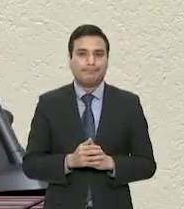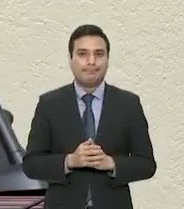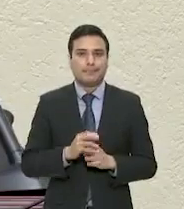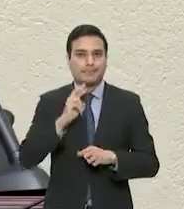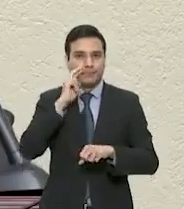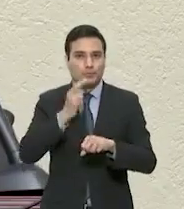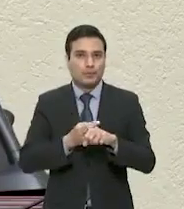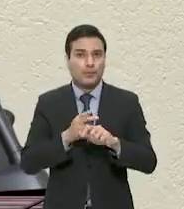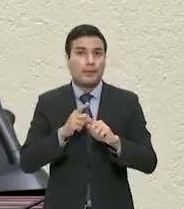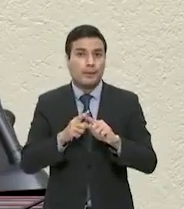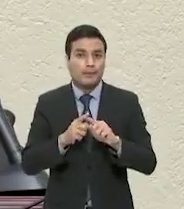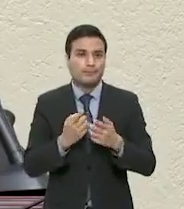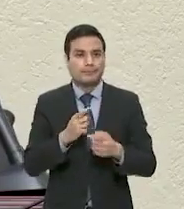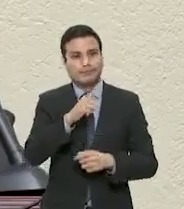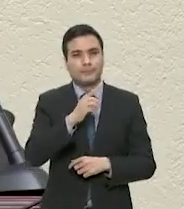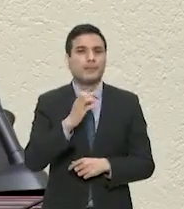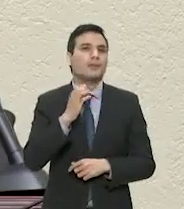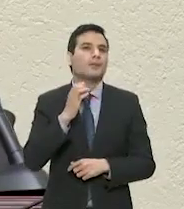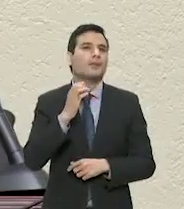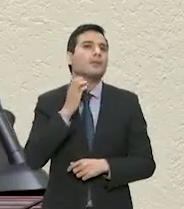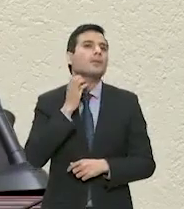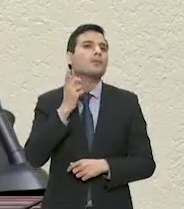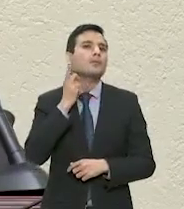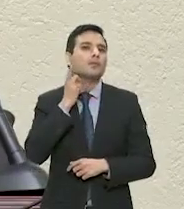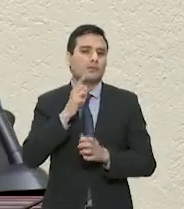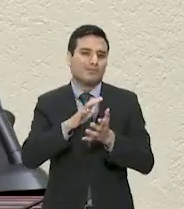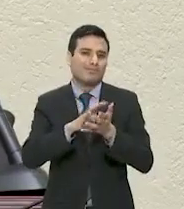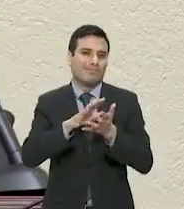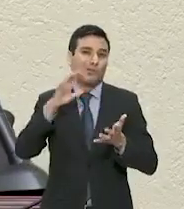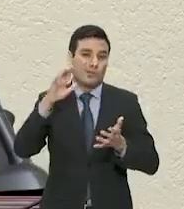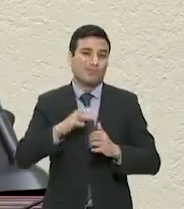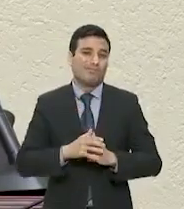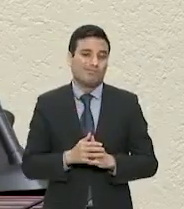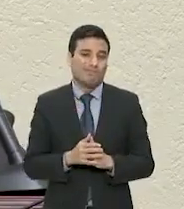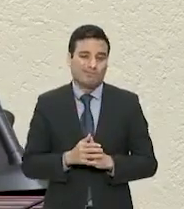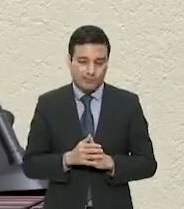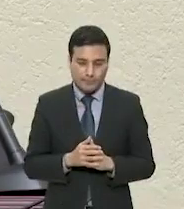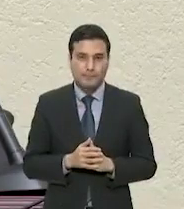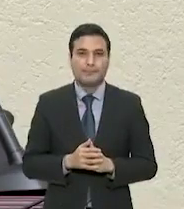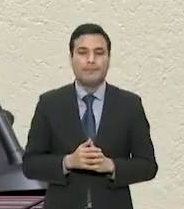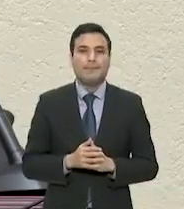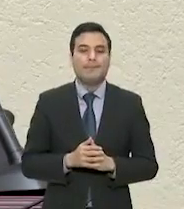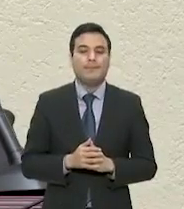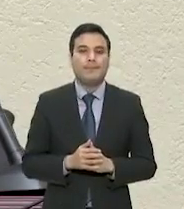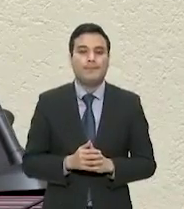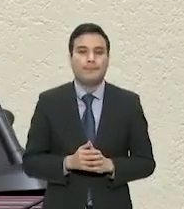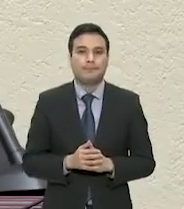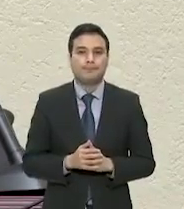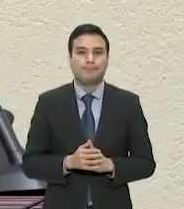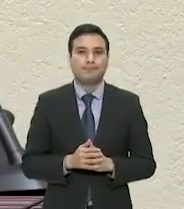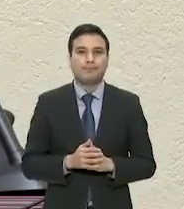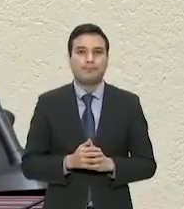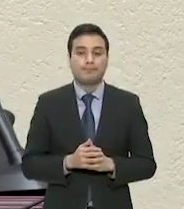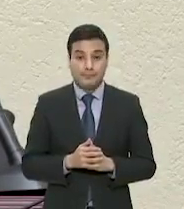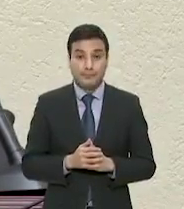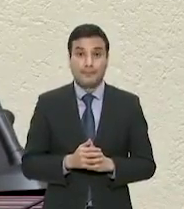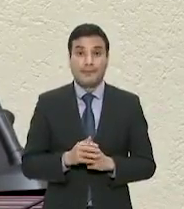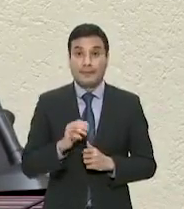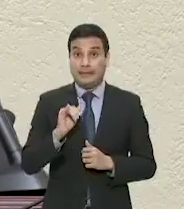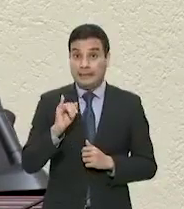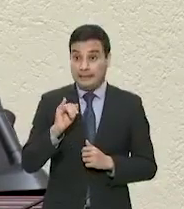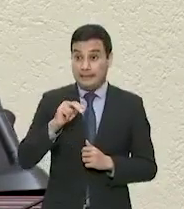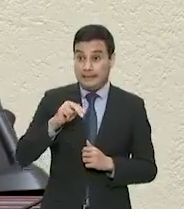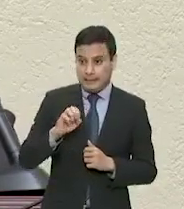la por la mayoría legislativa al aprobar el presupuesto para el próximo año dicho de otra manera a pesar de los esfuerzos que se hicieron en la